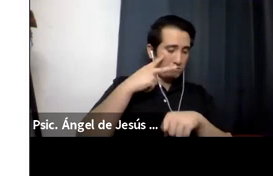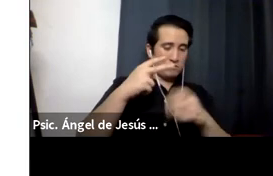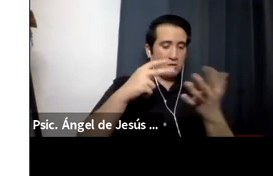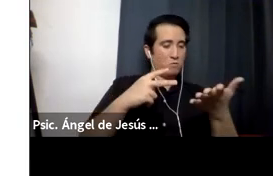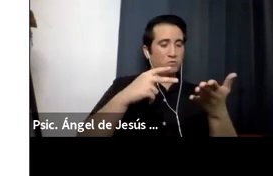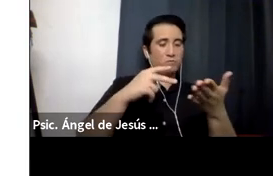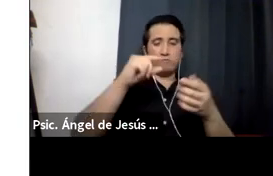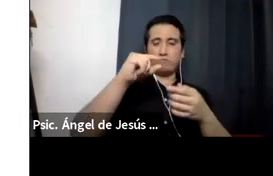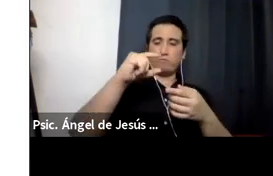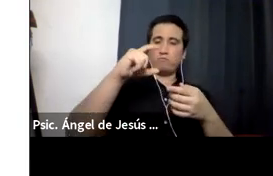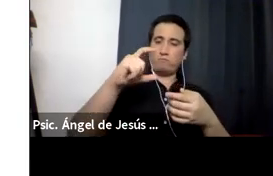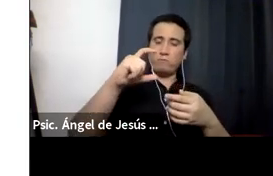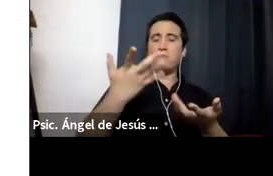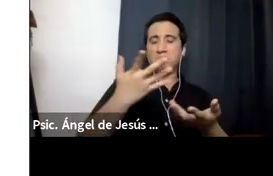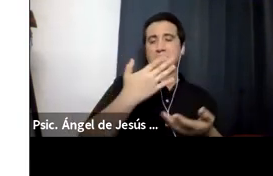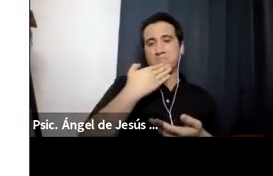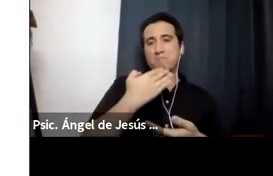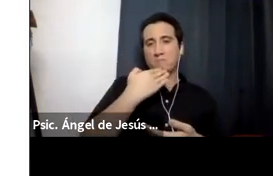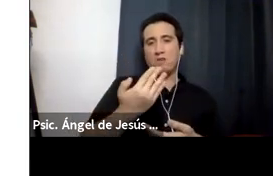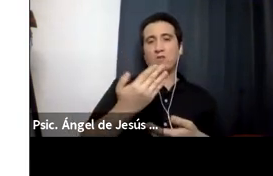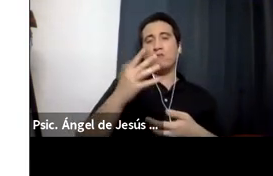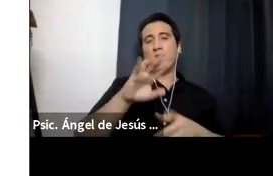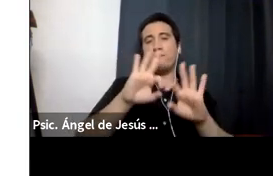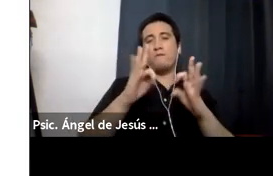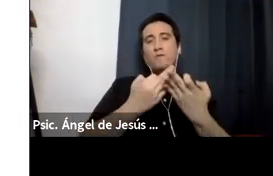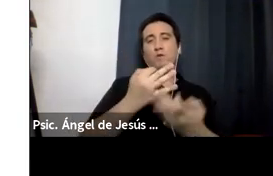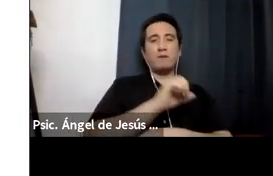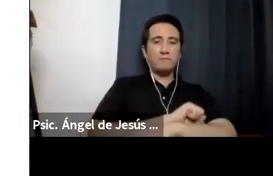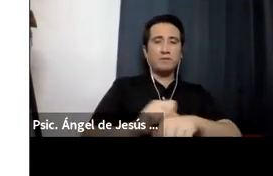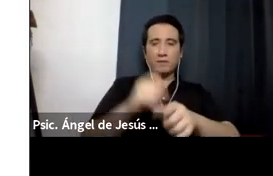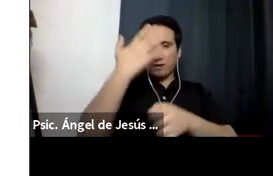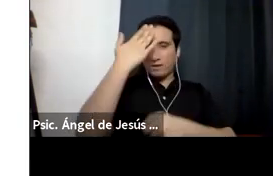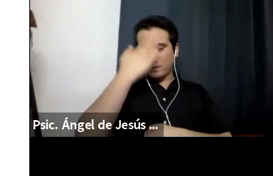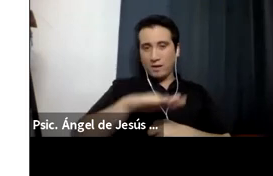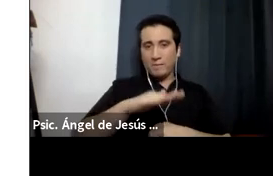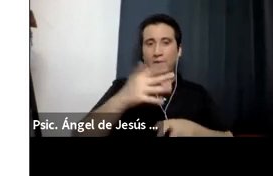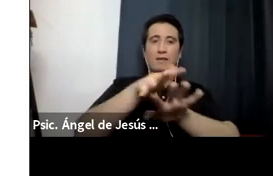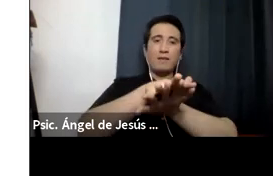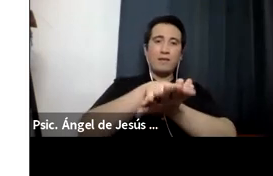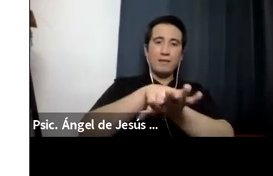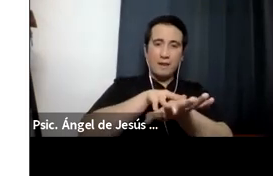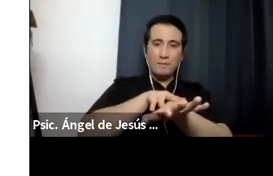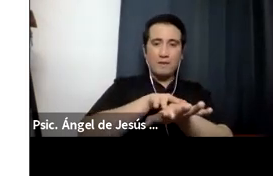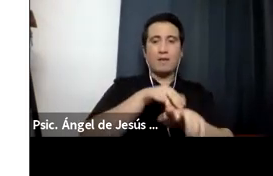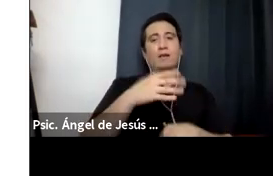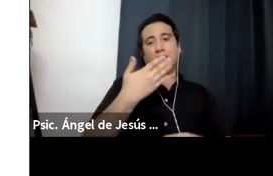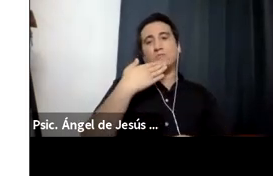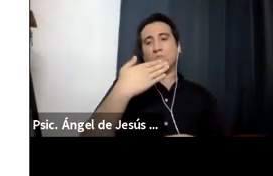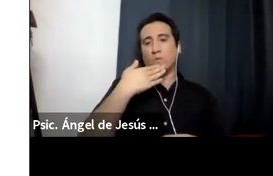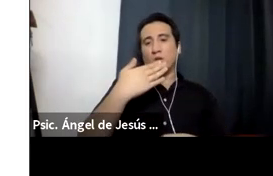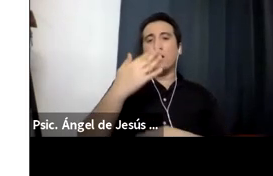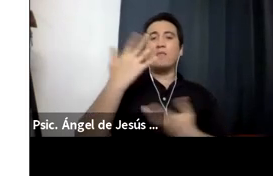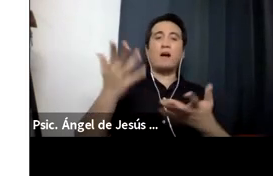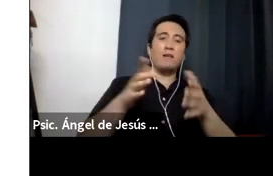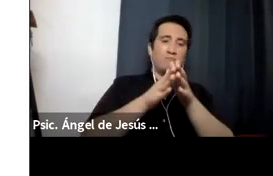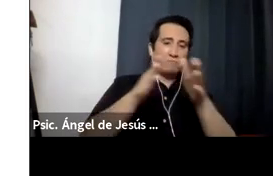el calzado es adecuado. Pues es una manera bastante sencilla de saber si el pie es adecuado al tamaño del